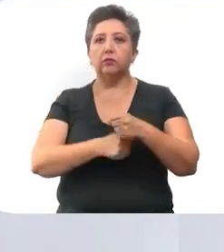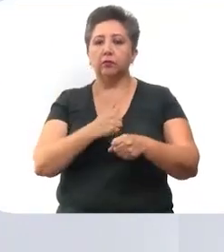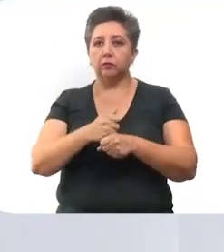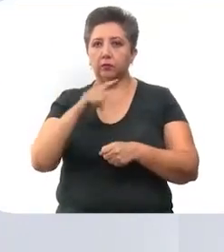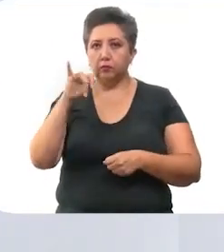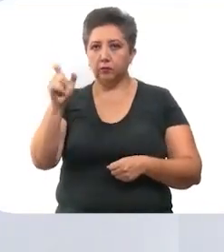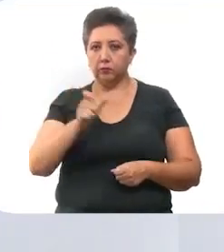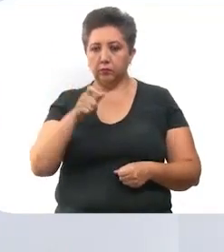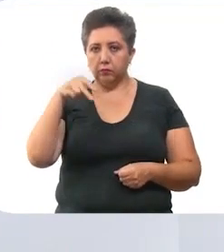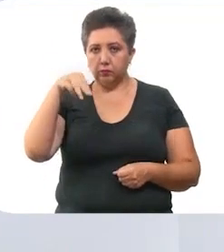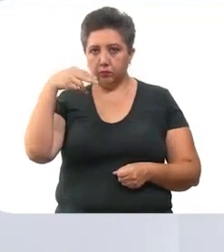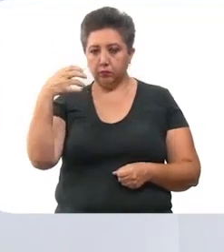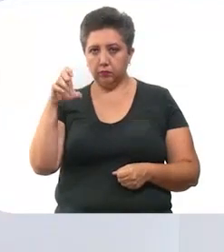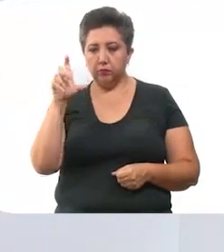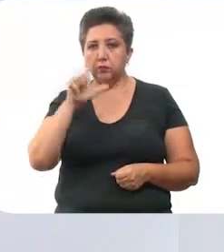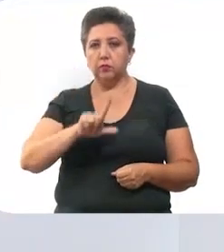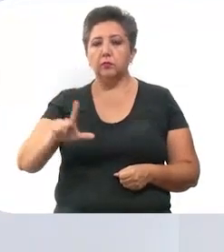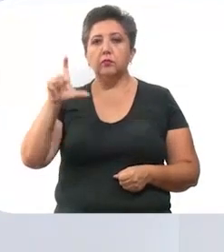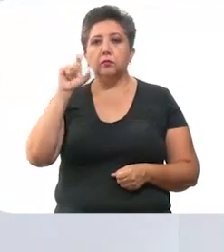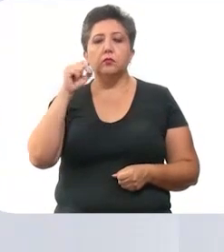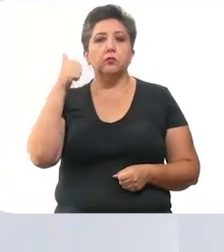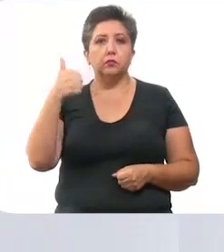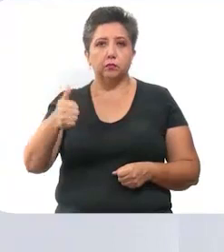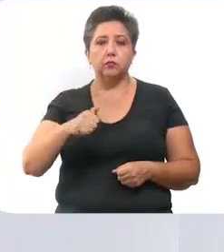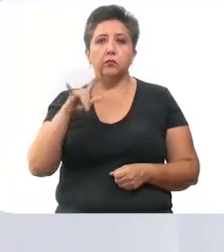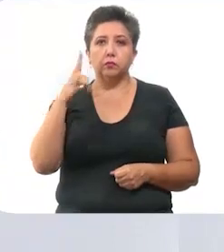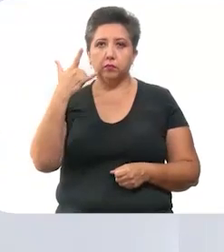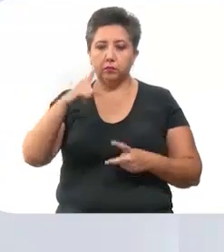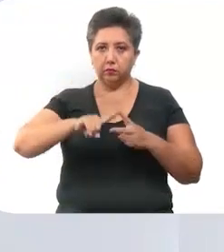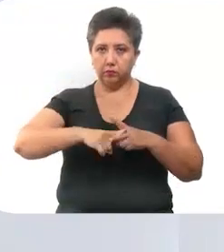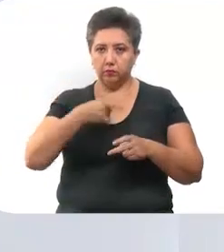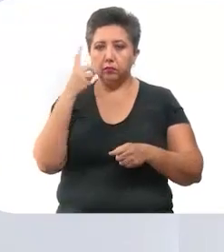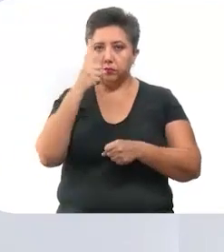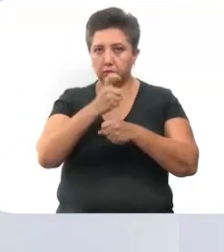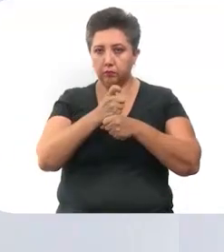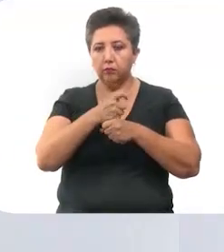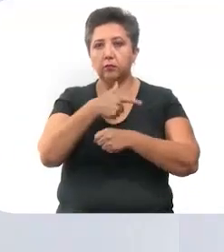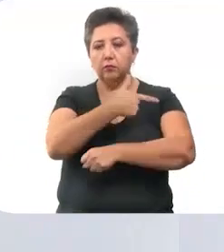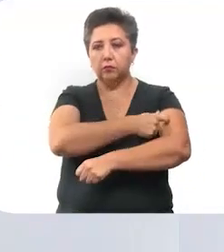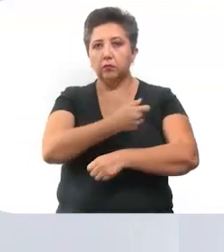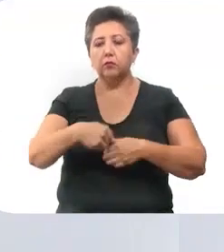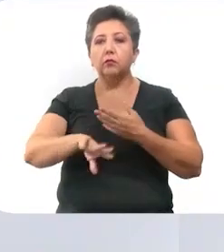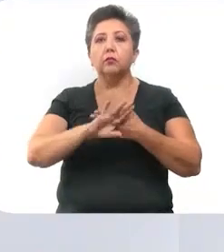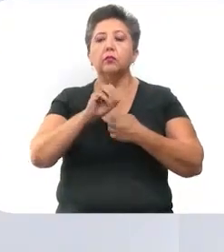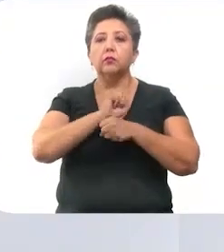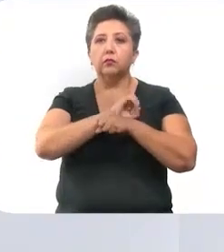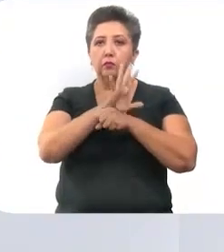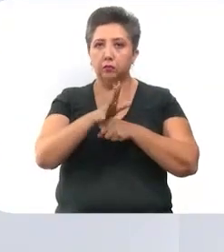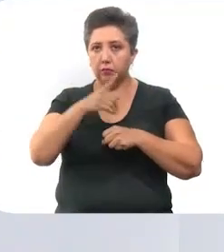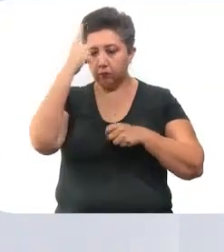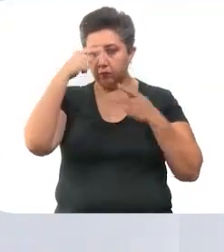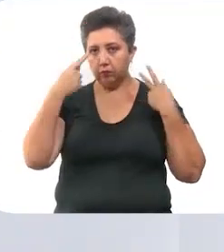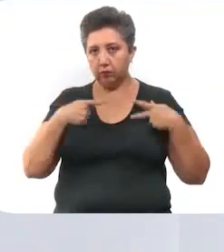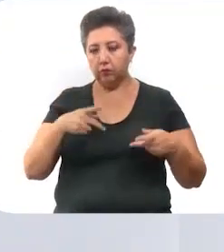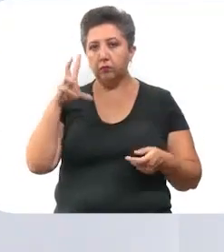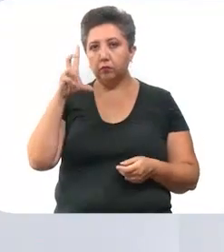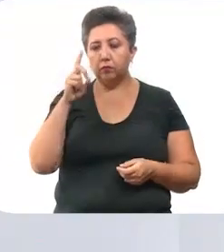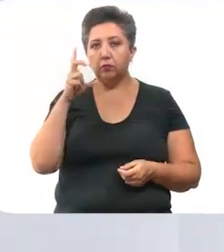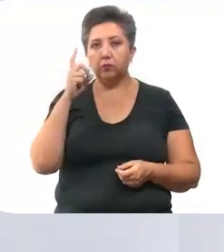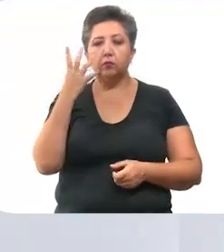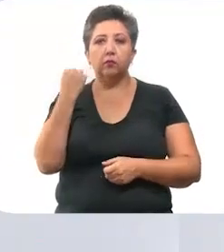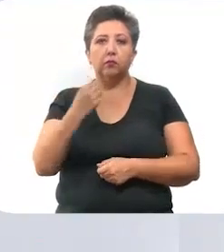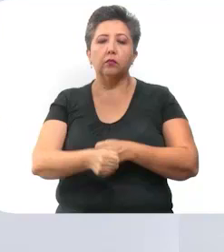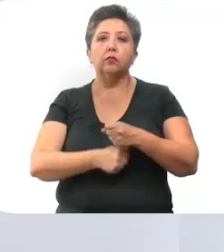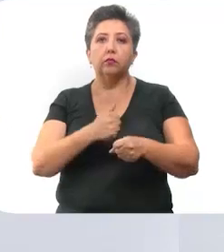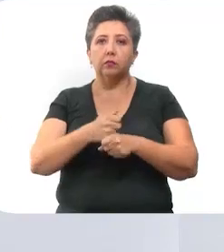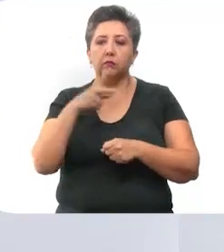en Tixmehuac. El lunes 26 de julio iniciaremos la aplicación de la primera dosis de la vacuna contra el coronavirus para personas de 30 a 39